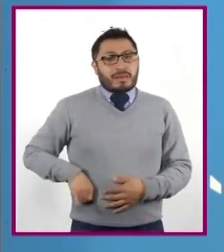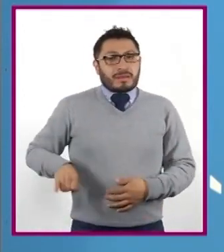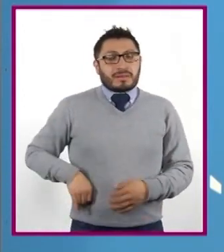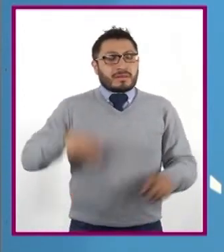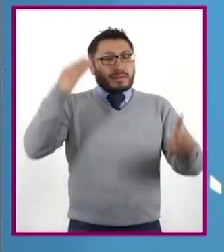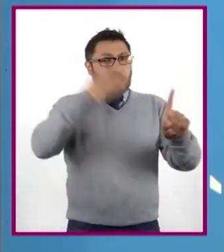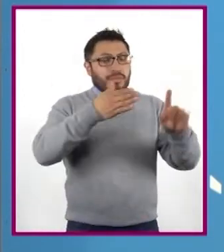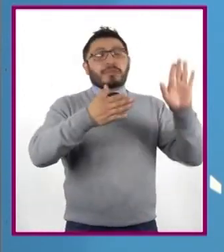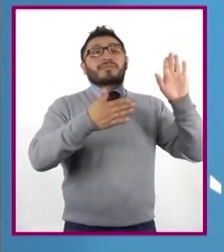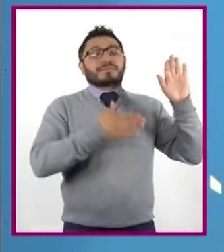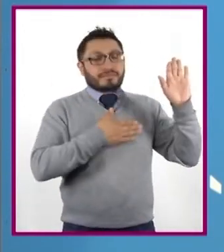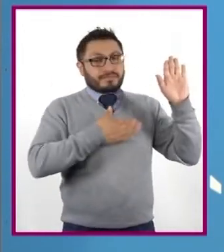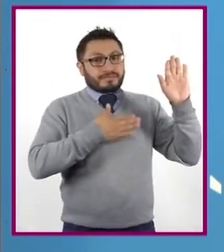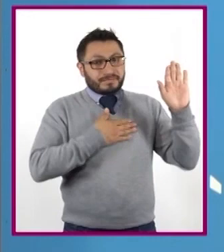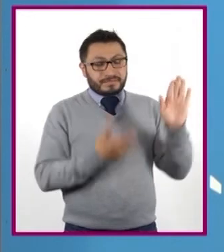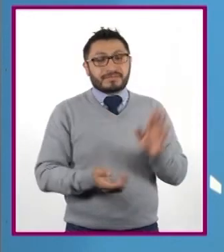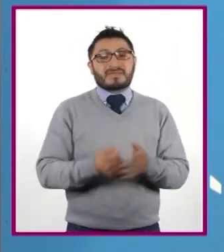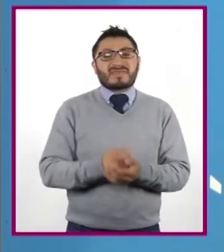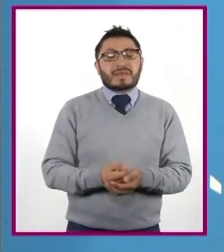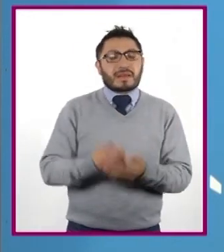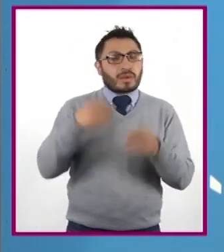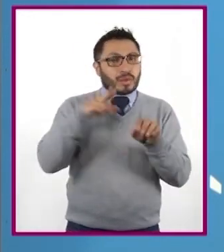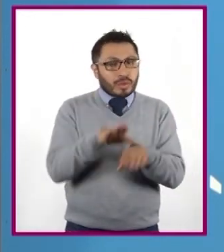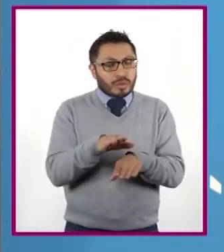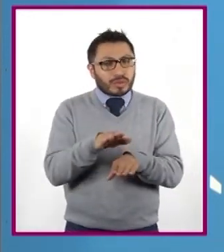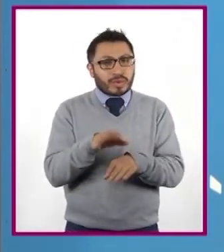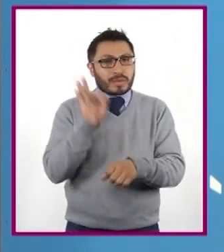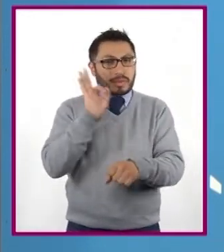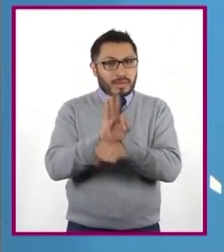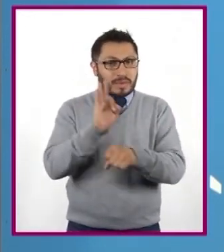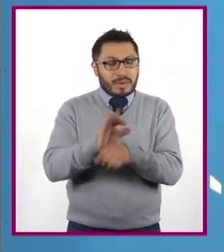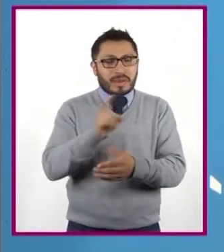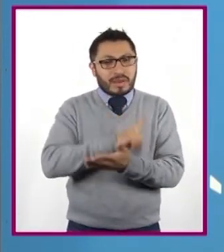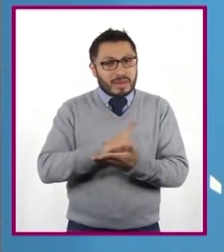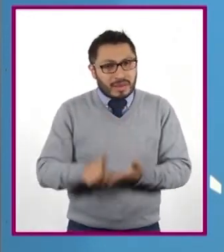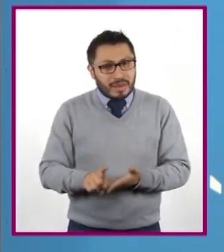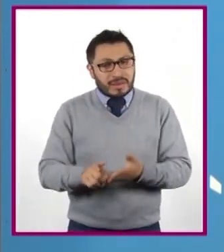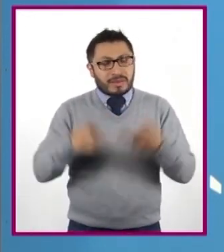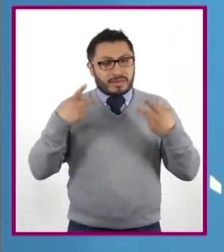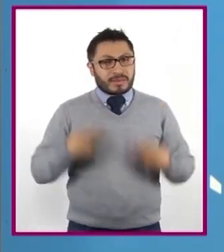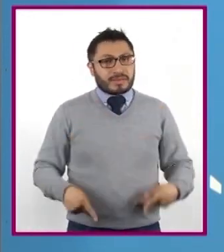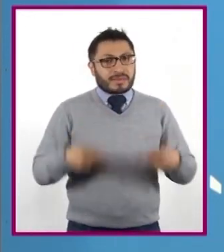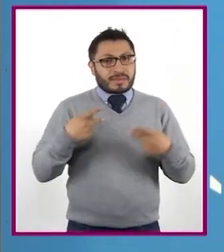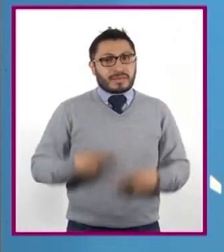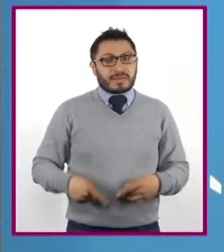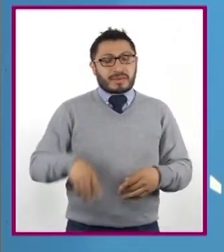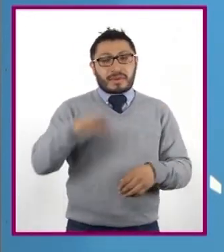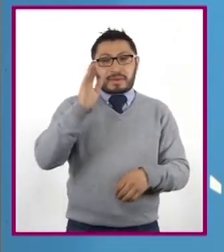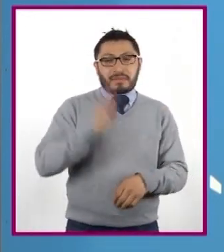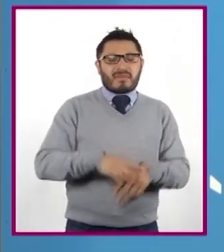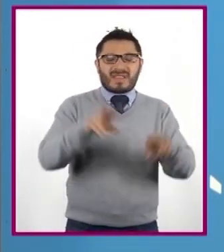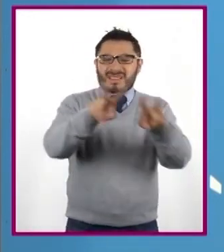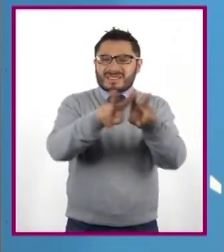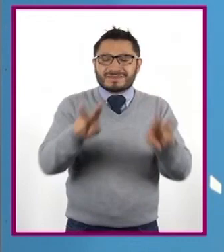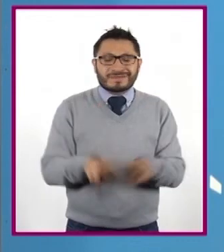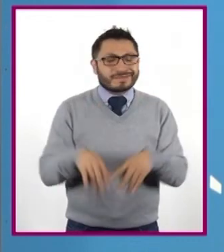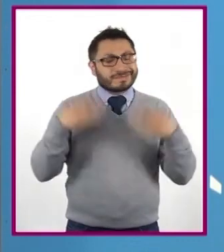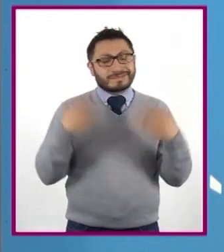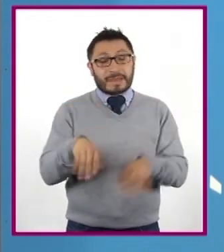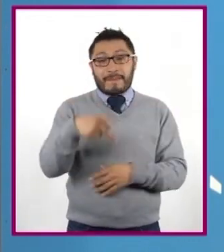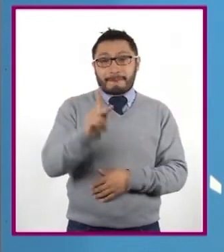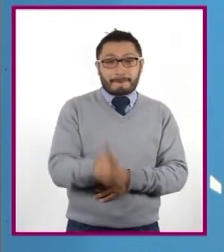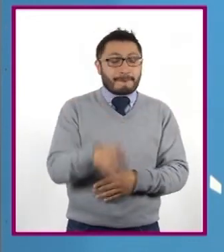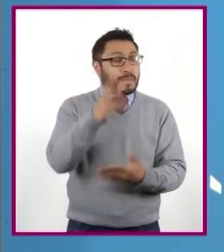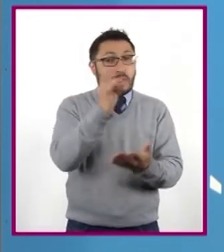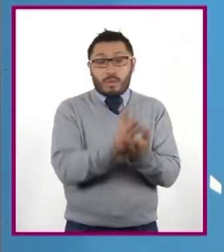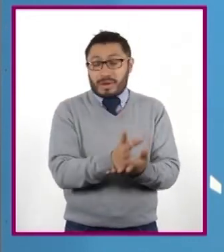y comprometidas en velar por los derechos de las y los ciudadanos más vulnerables, pero no son